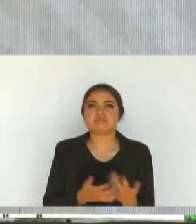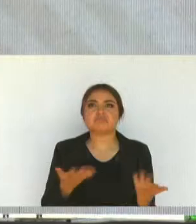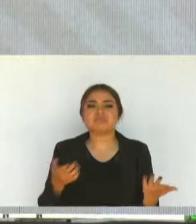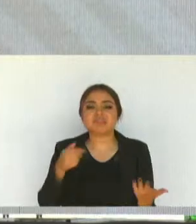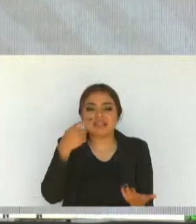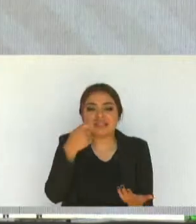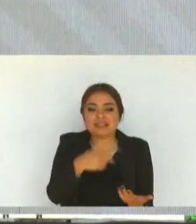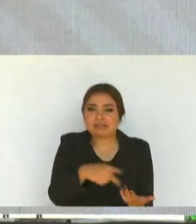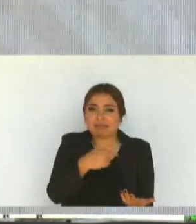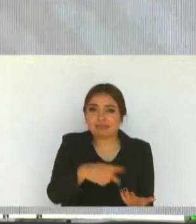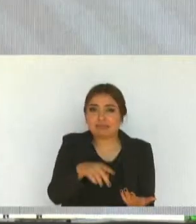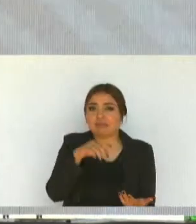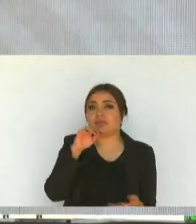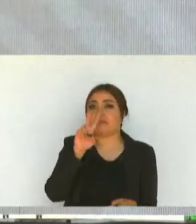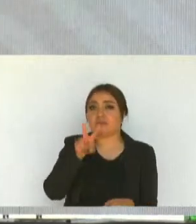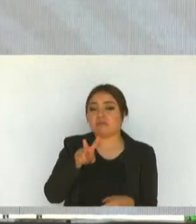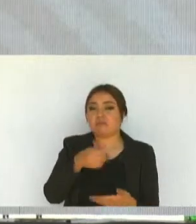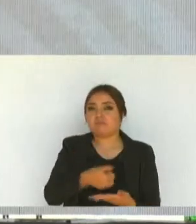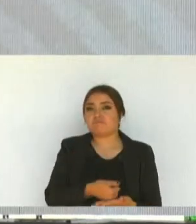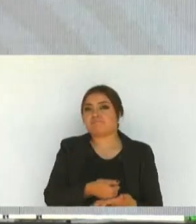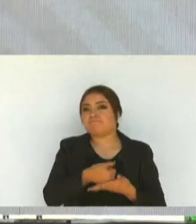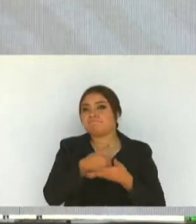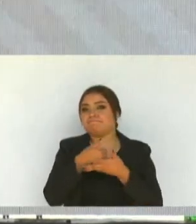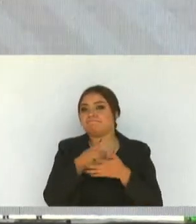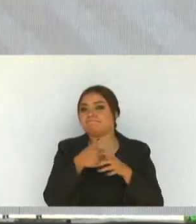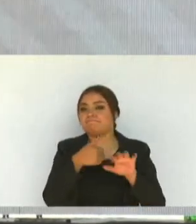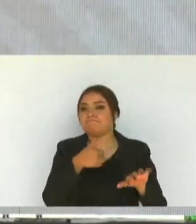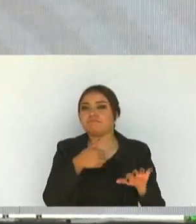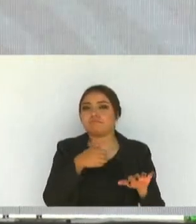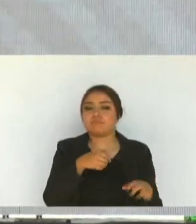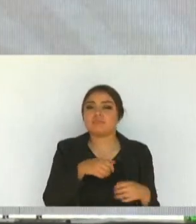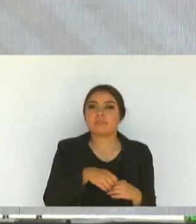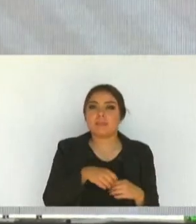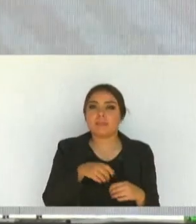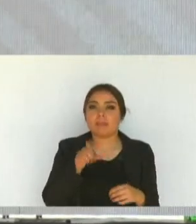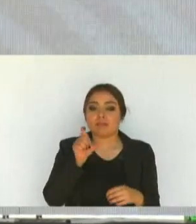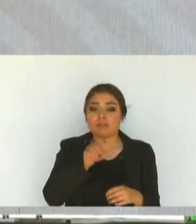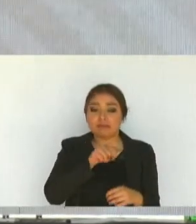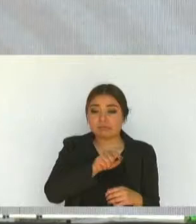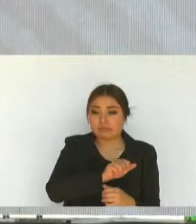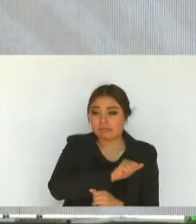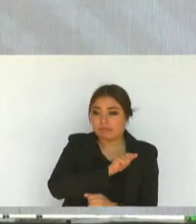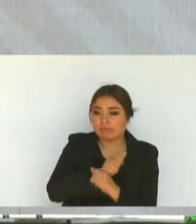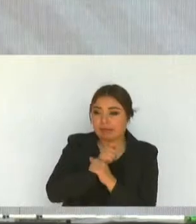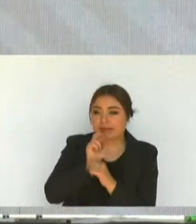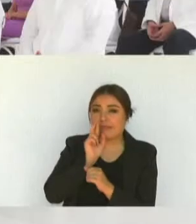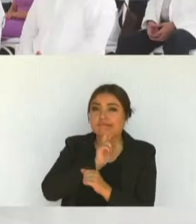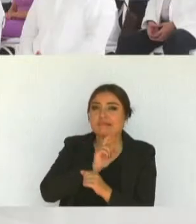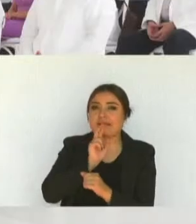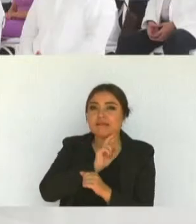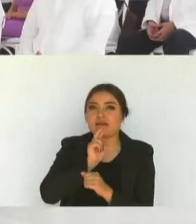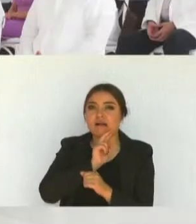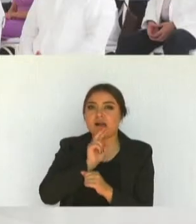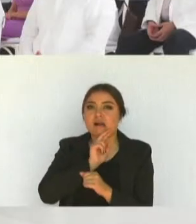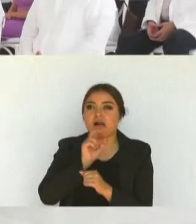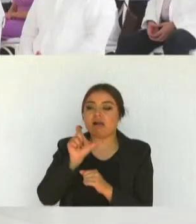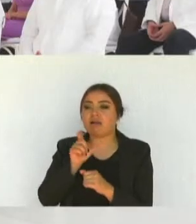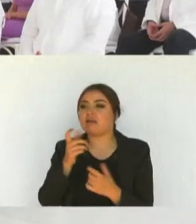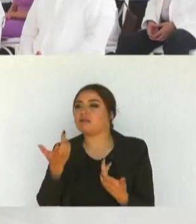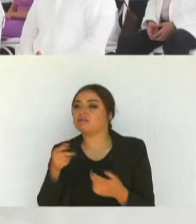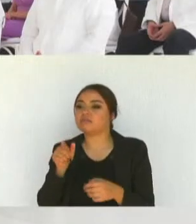nos ayudó mucho, porque la detección y la atención oportuna fue parte de ellos, se hicieron